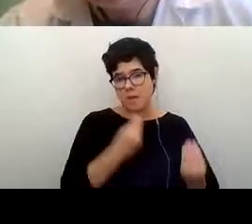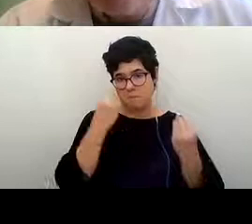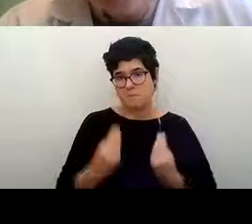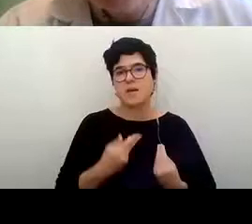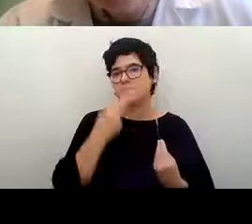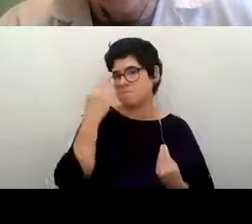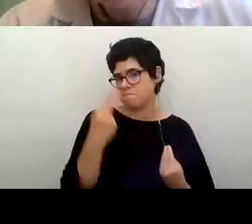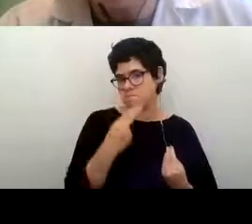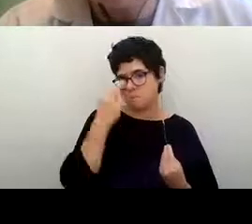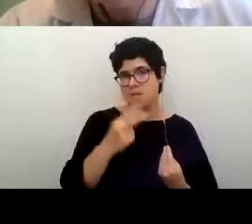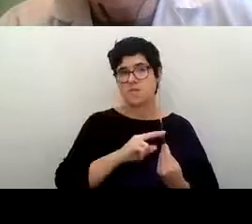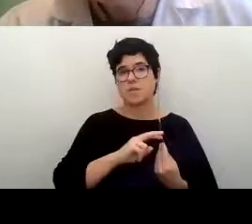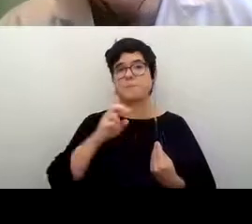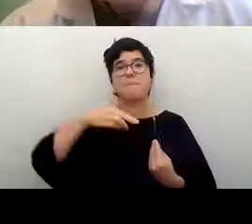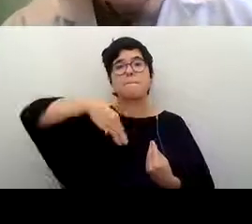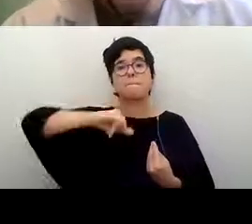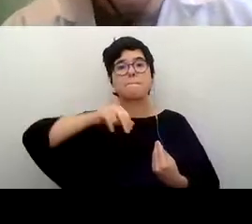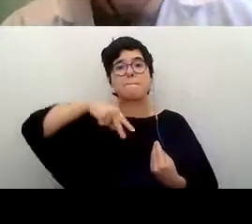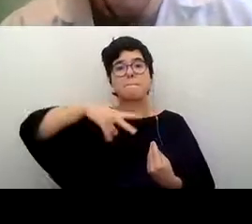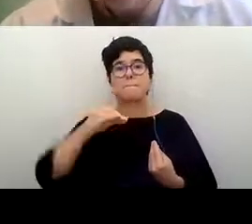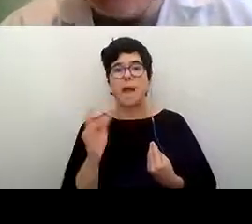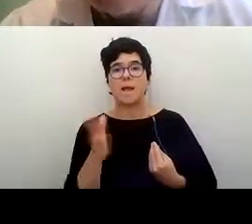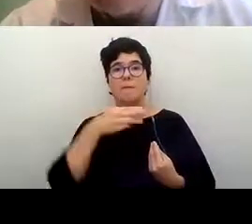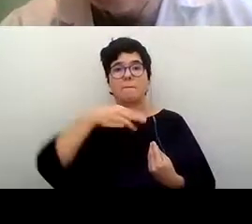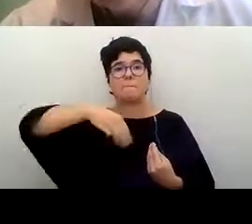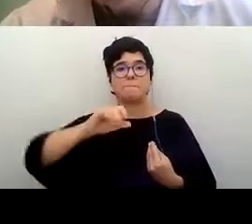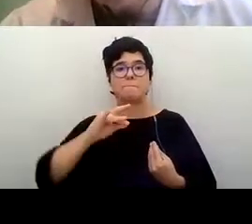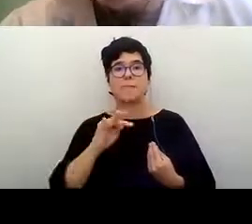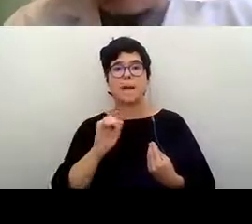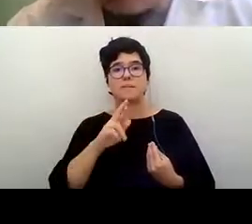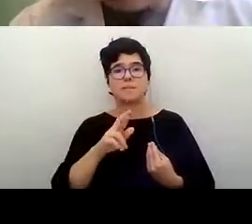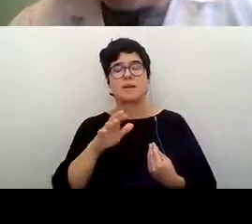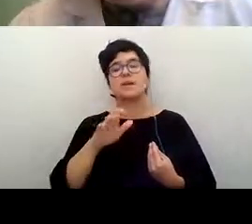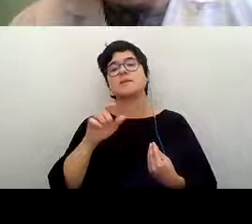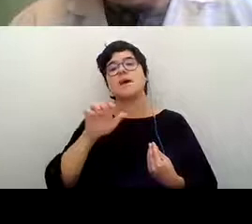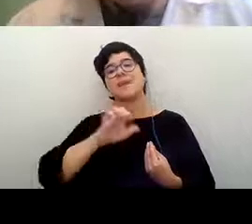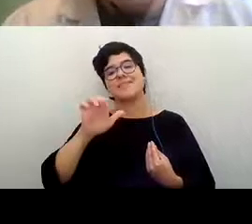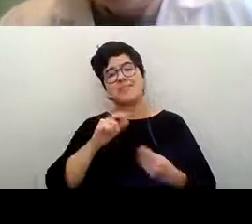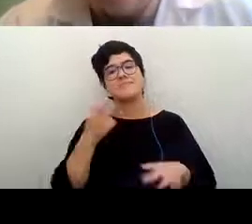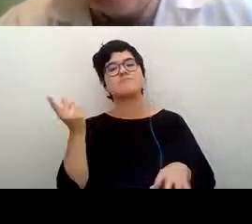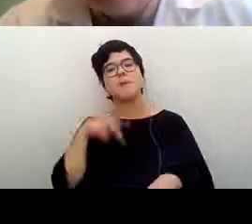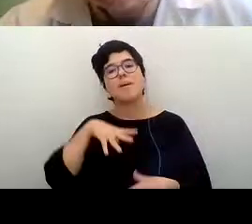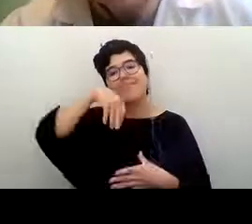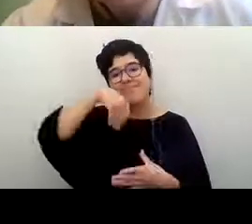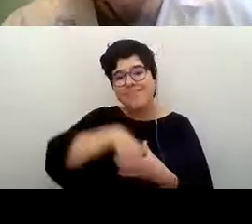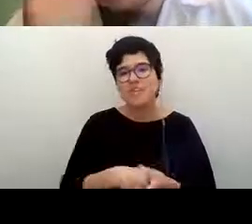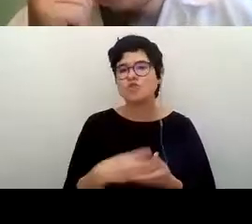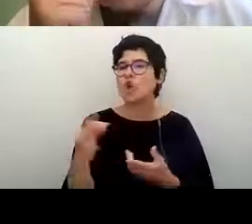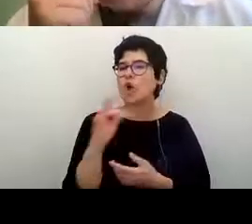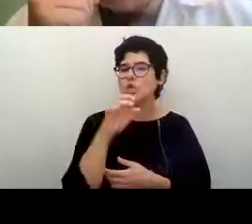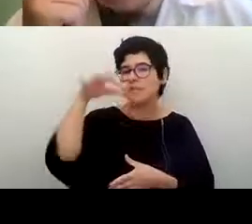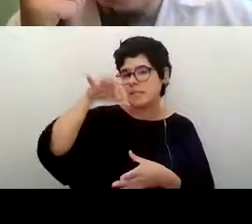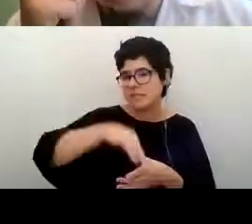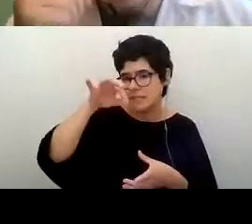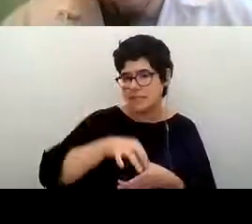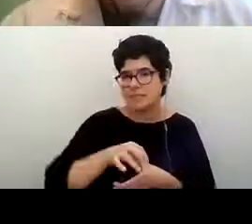el MindMaster Stream también contiene diversos antioxidantes como el té verde, la teína, epigalocatequina también